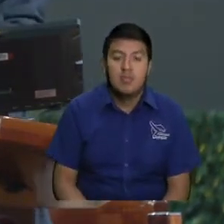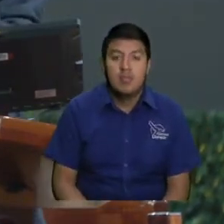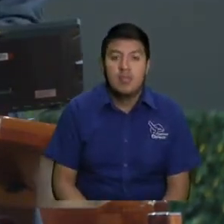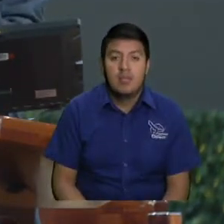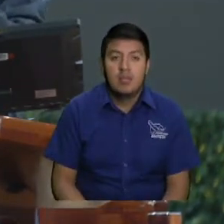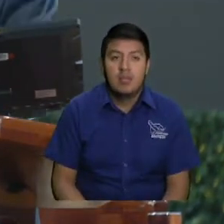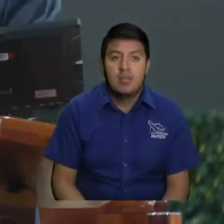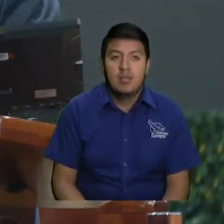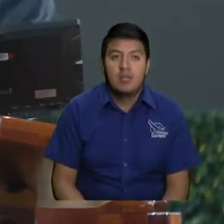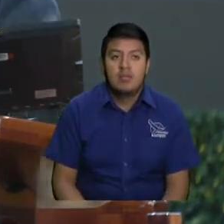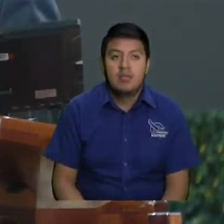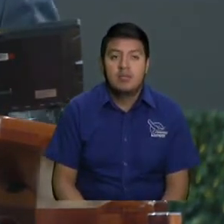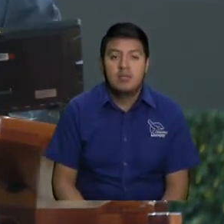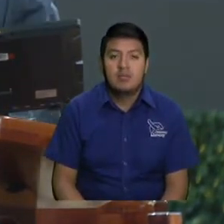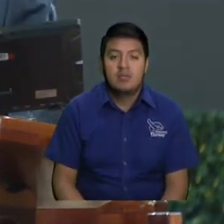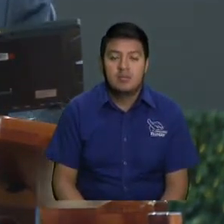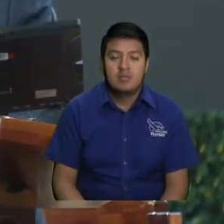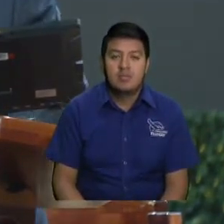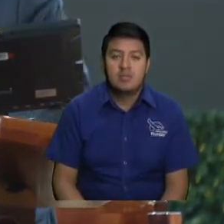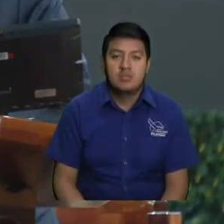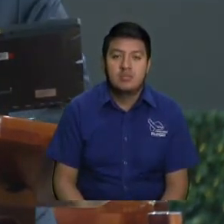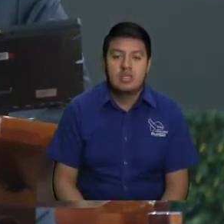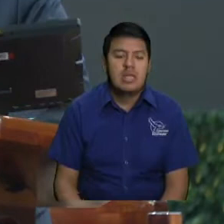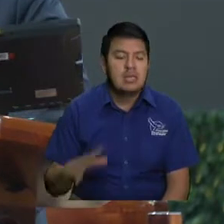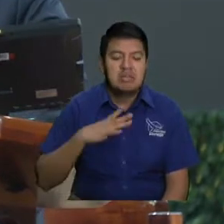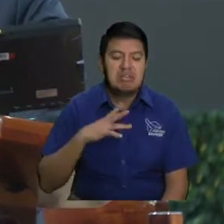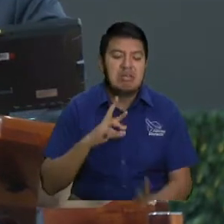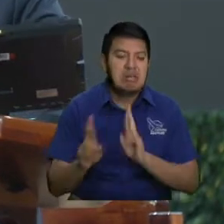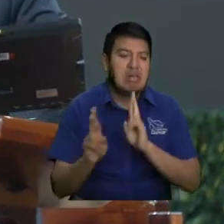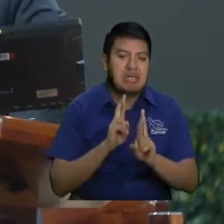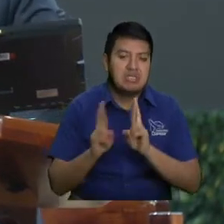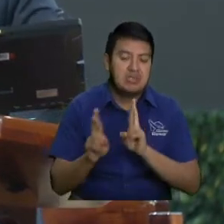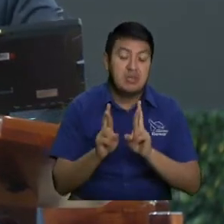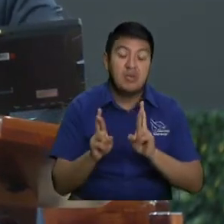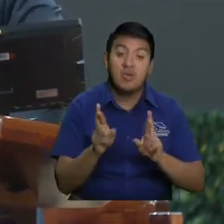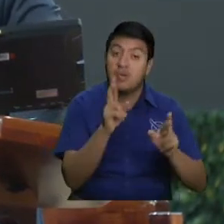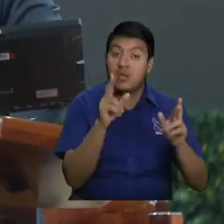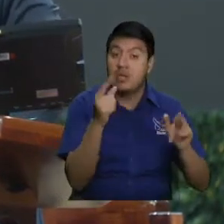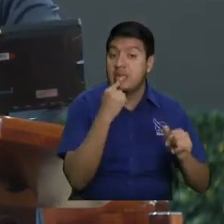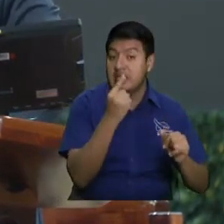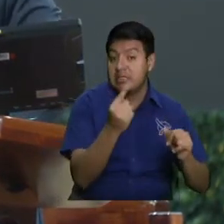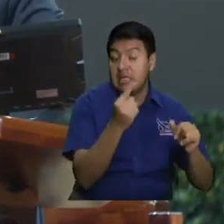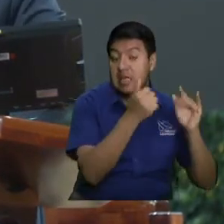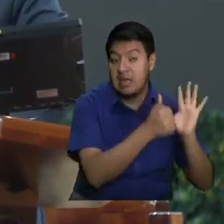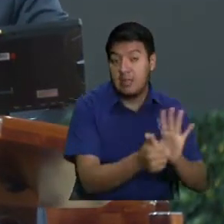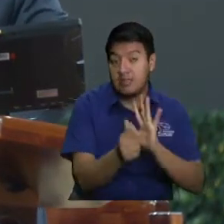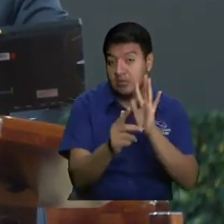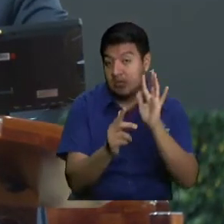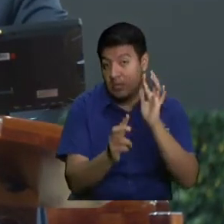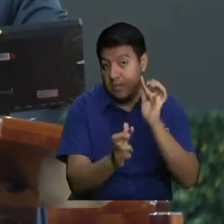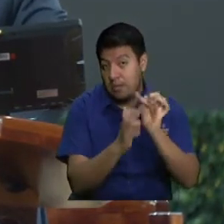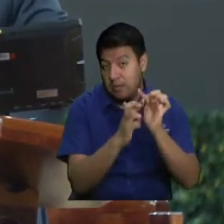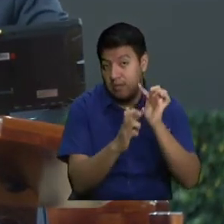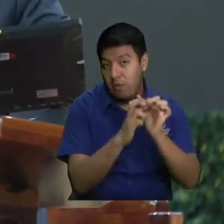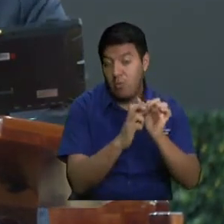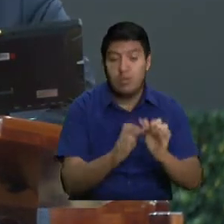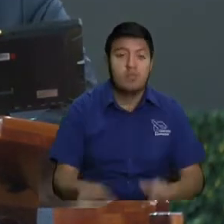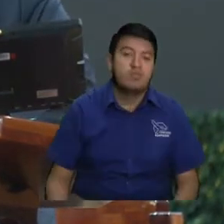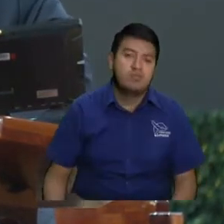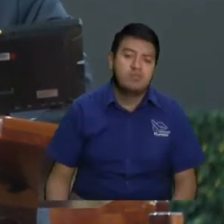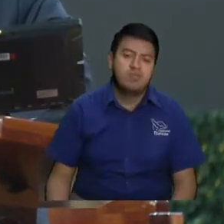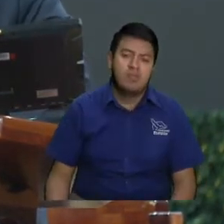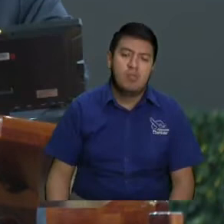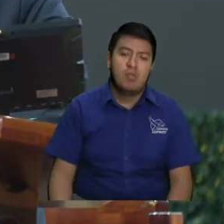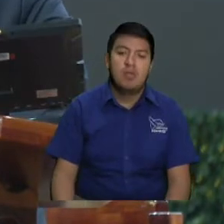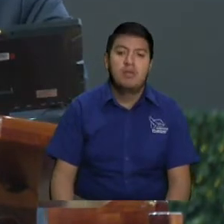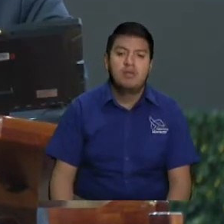que tiene un contexto con lo que dice Pablo, pero antes de eso le voy a leer uno que yo lo estaba chequeando. Vamos